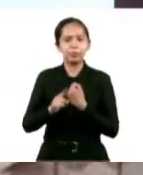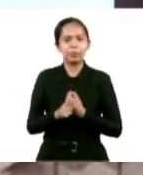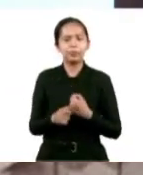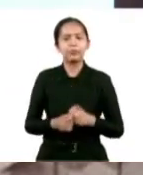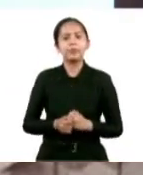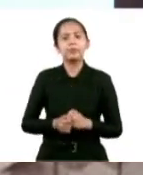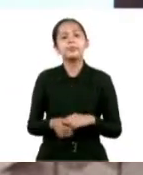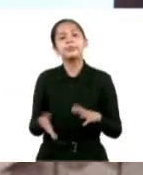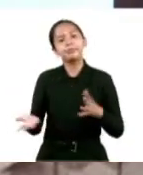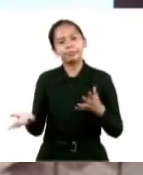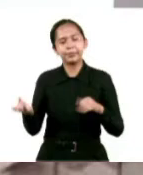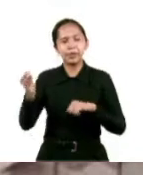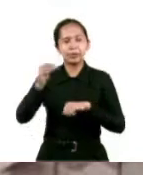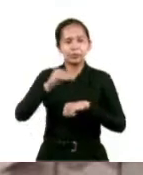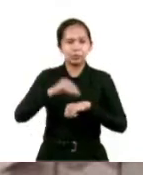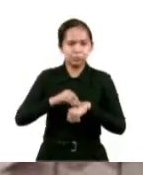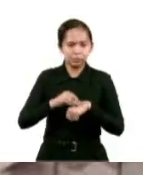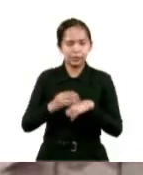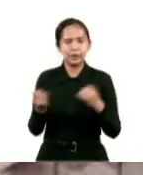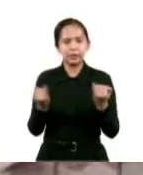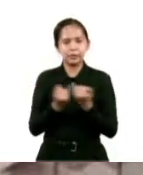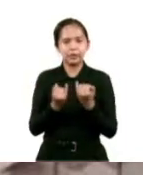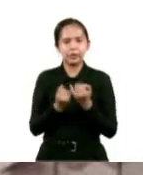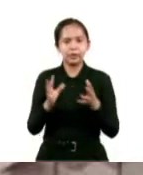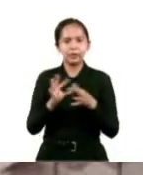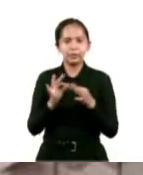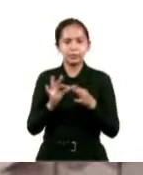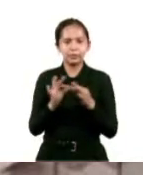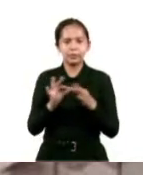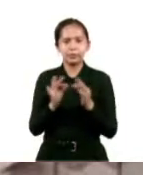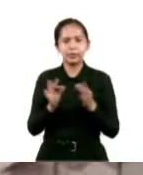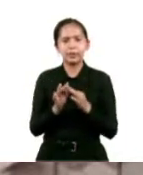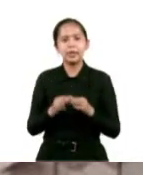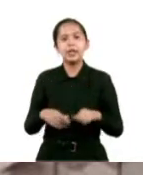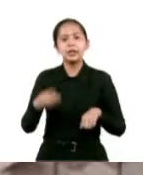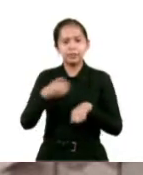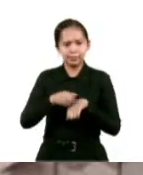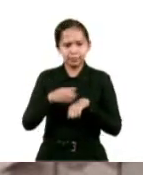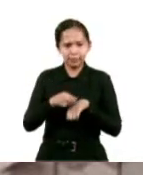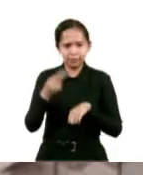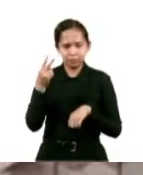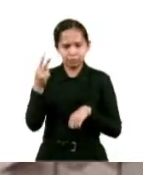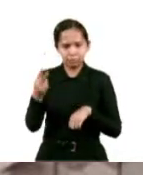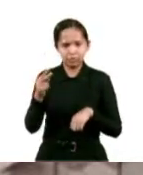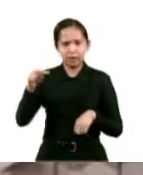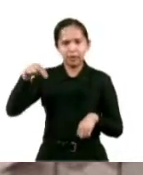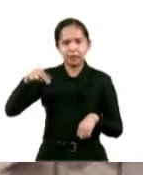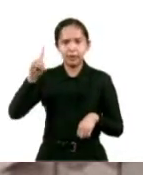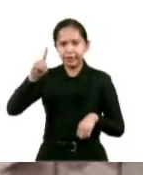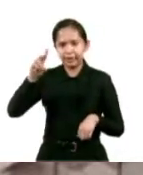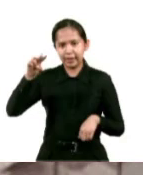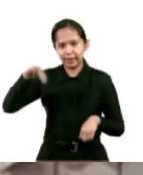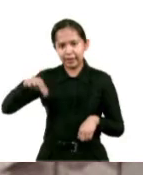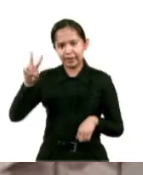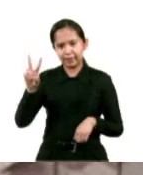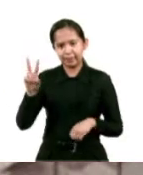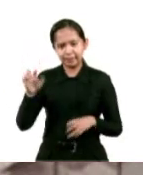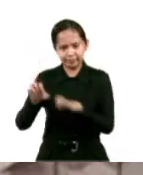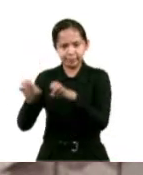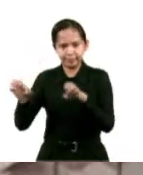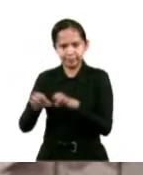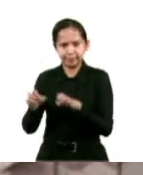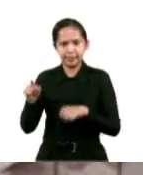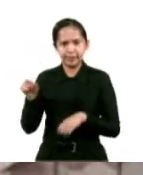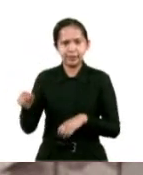Adicionalmente, destacamos que en el dictamen final fase 2, la empresa DNB menciona que dichas deformaciones no